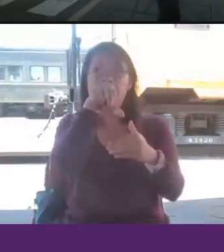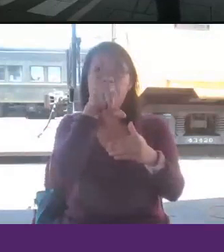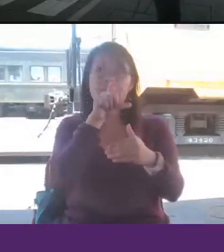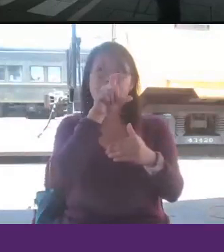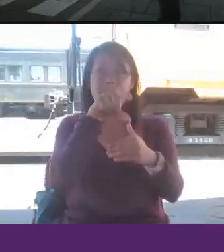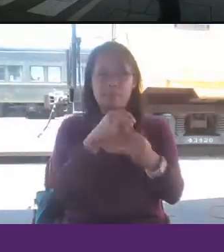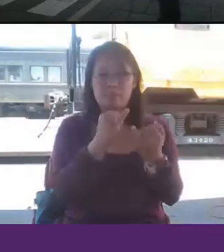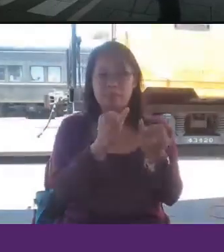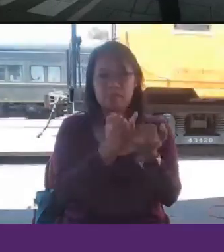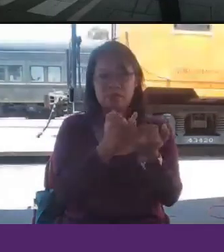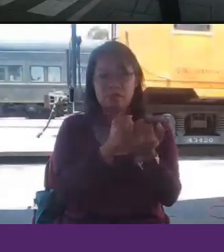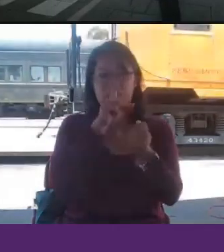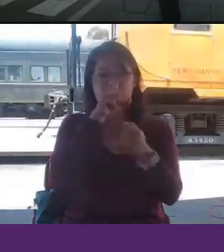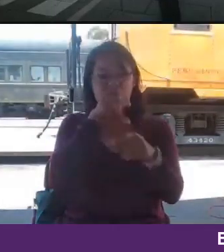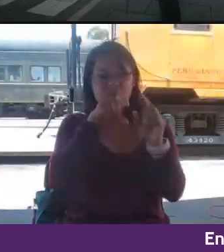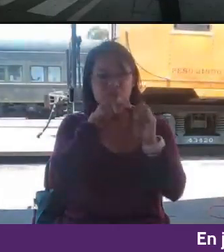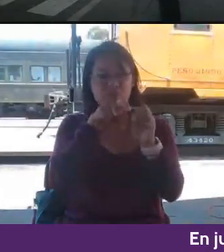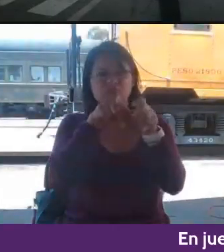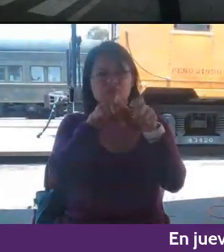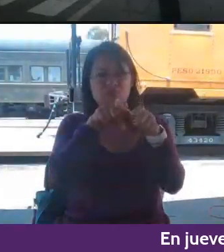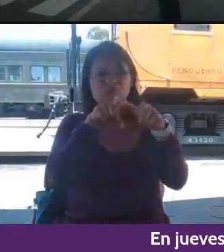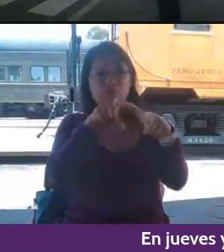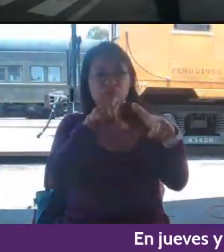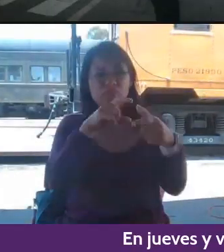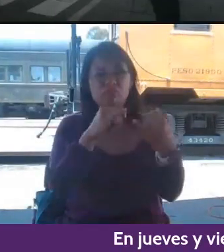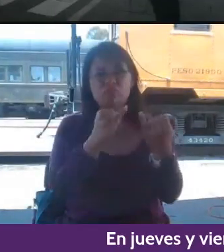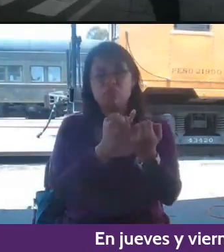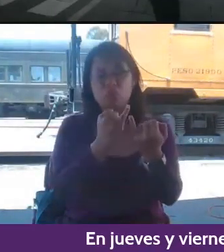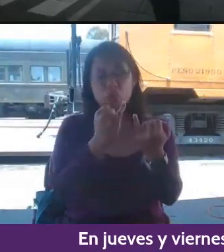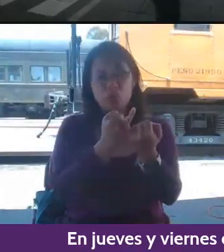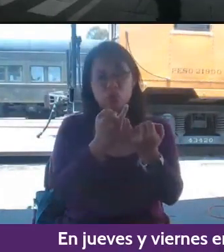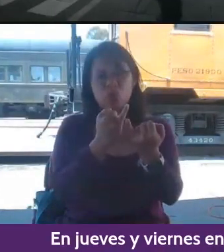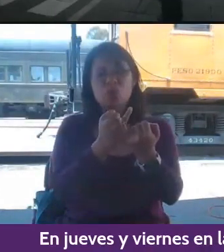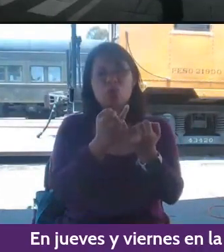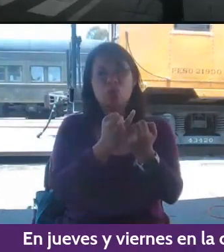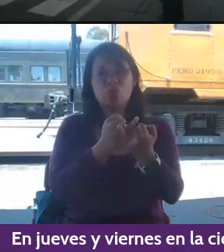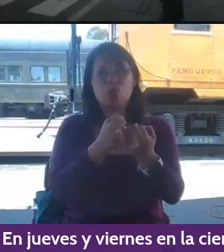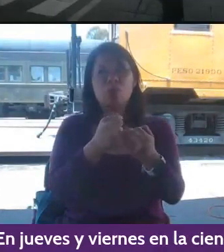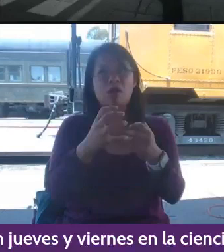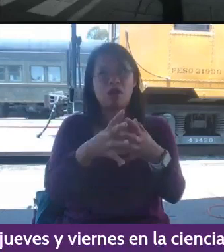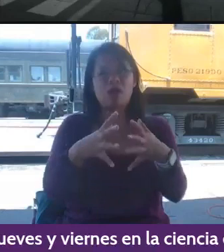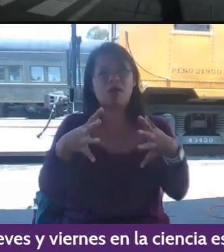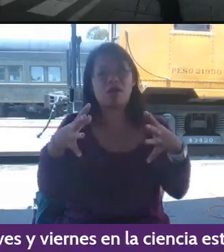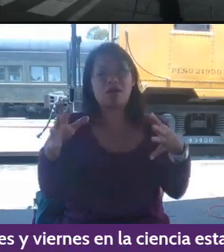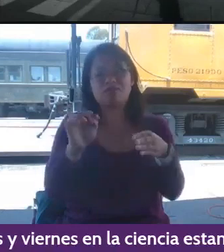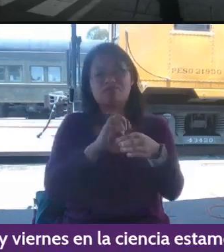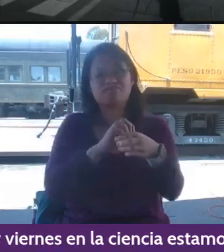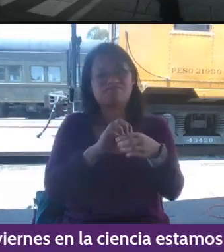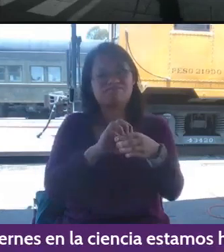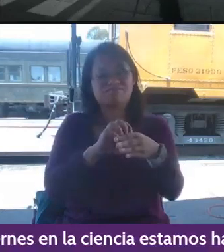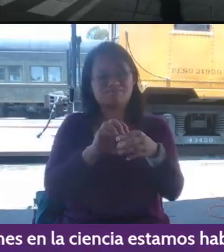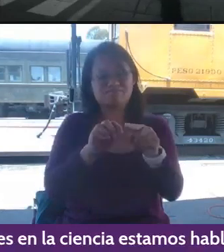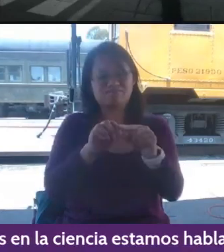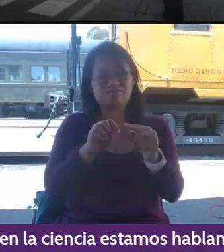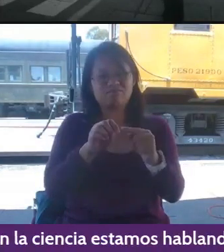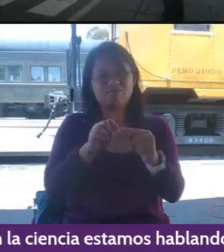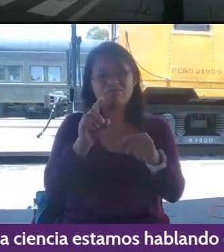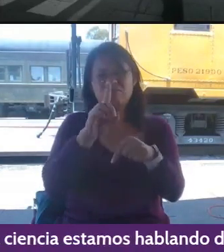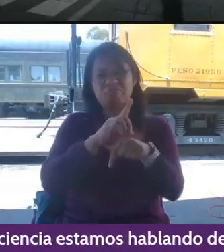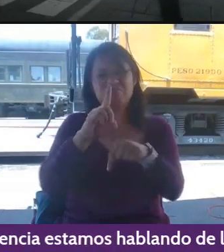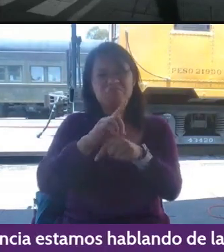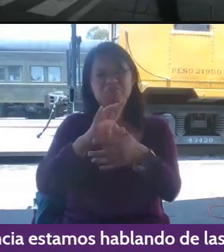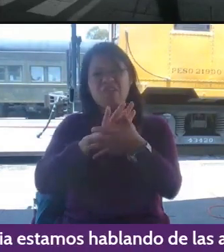nuestras uñas, va creciendo y también se lo van limando con su actividad diaria. Entonces, en realidad están en constante